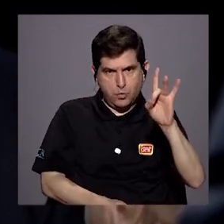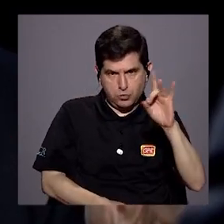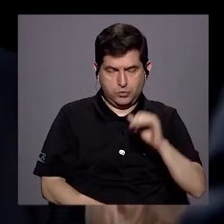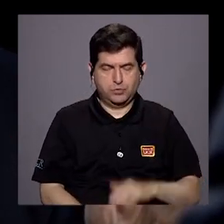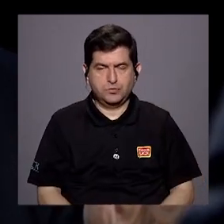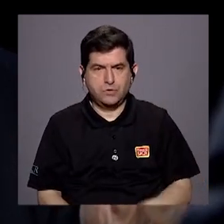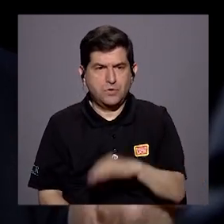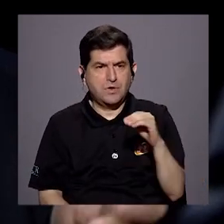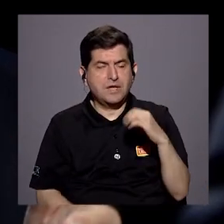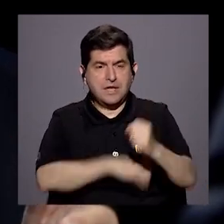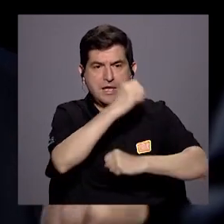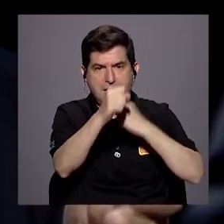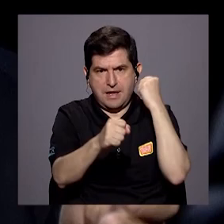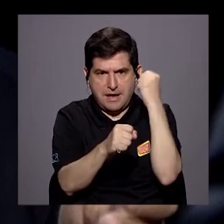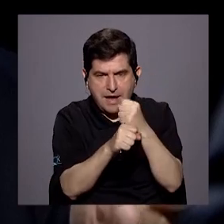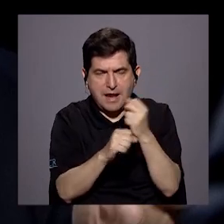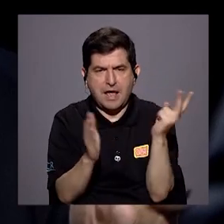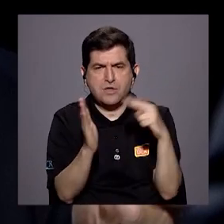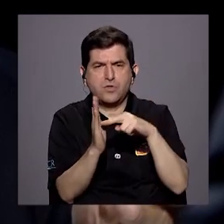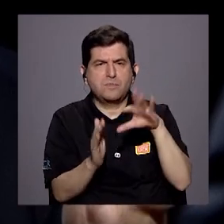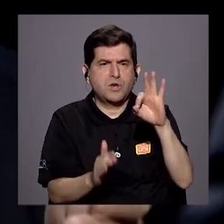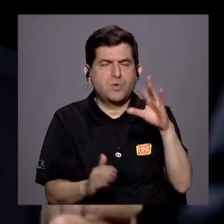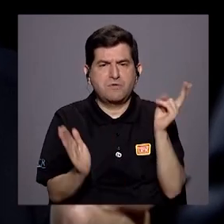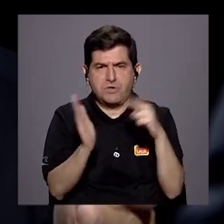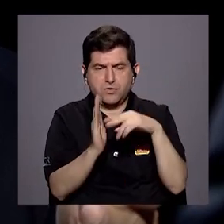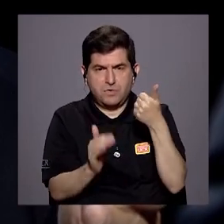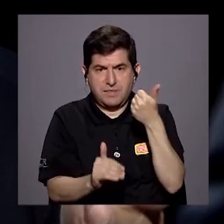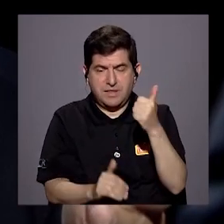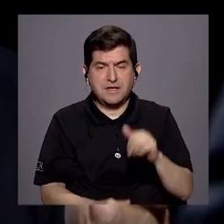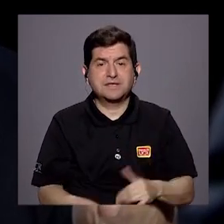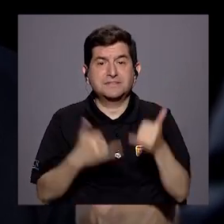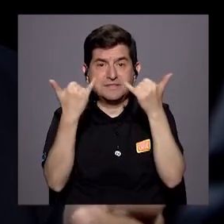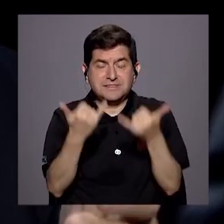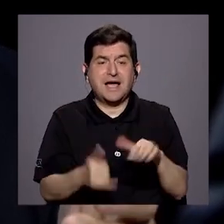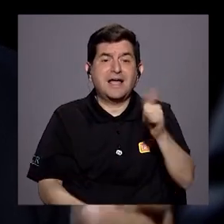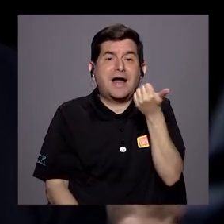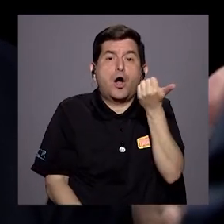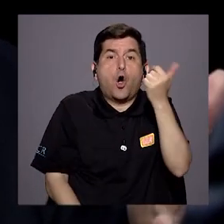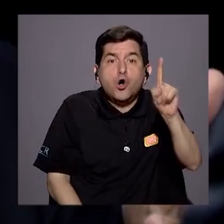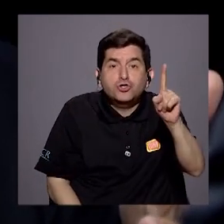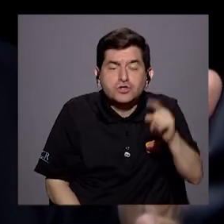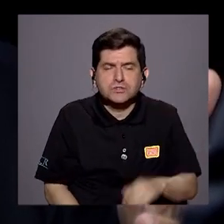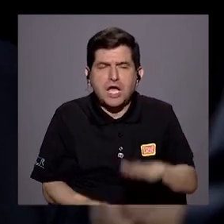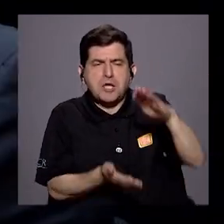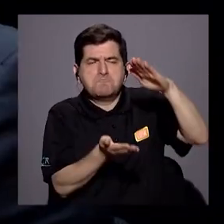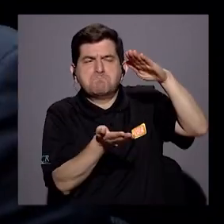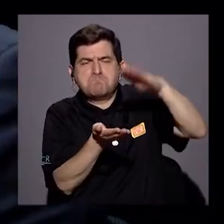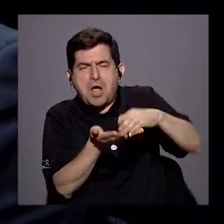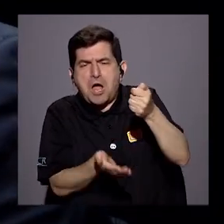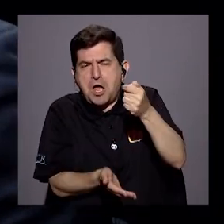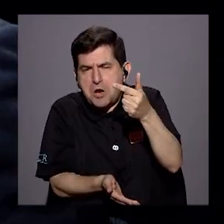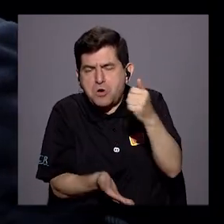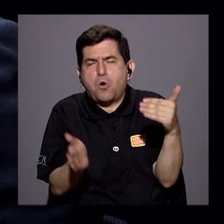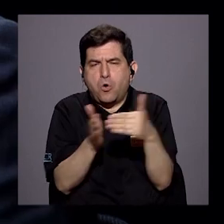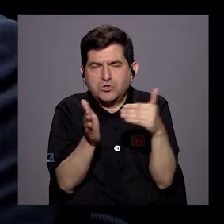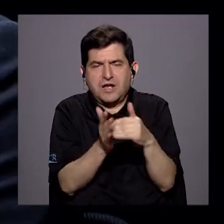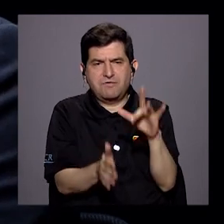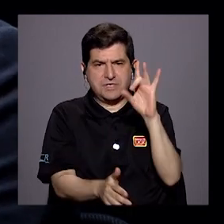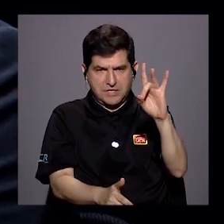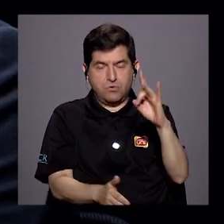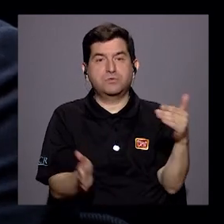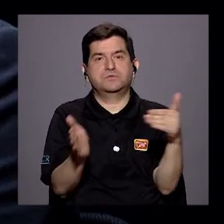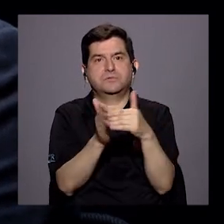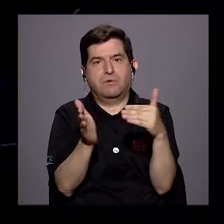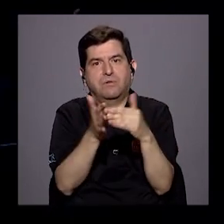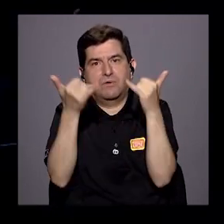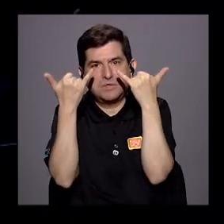para el año 2009-2010 estábamos logramos bajar un poco llegar